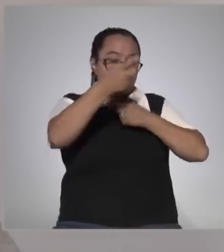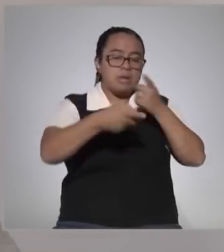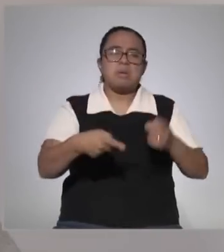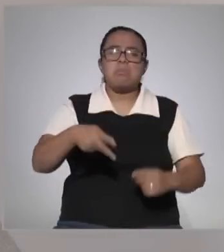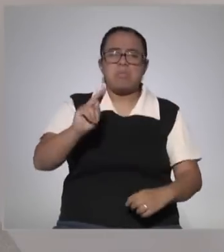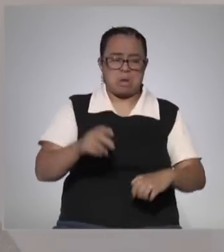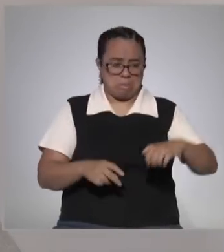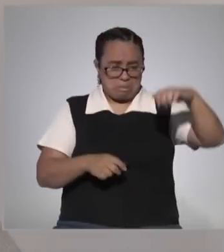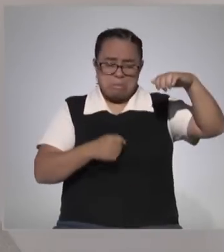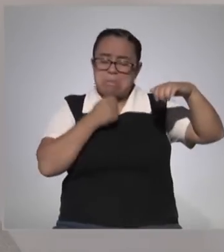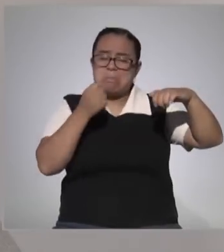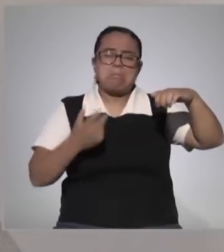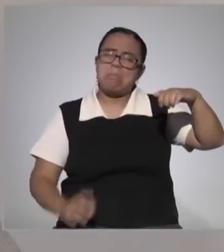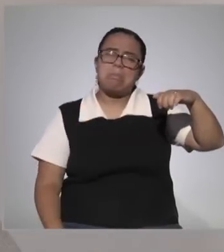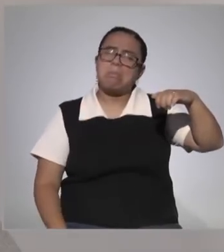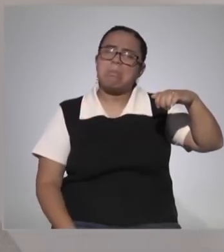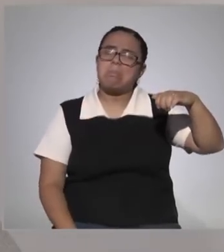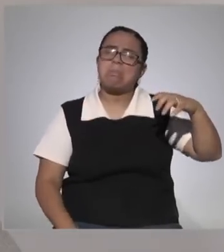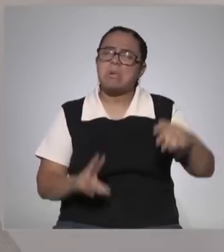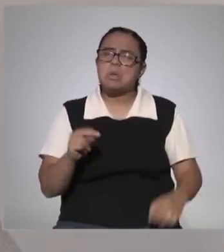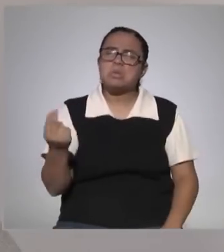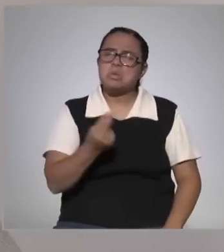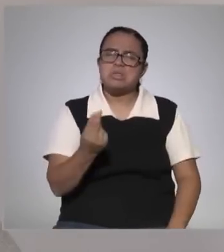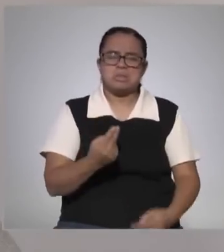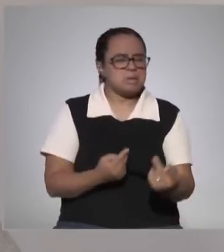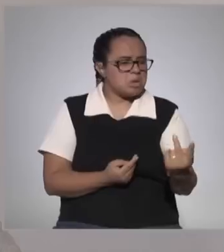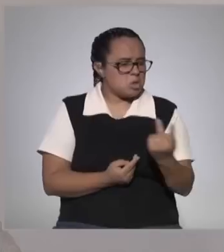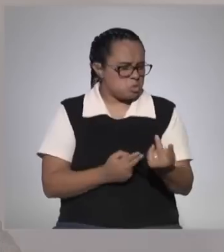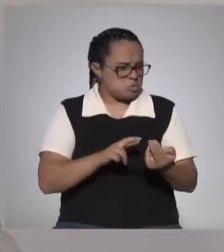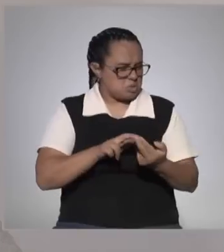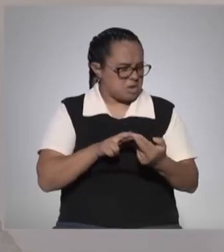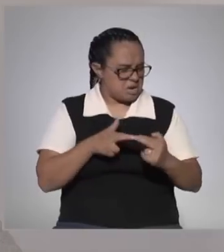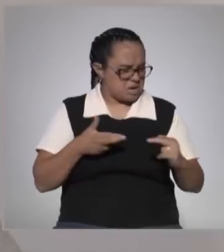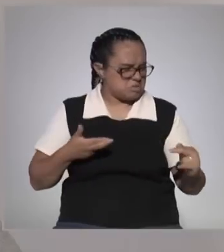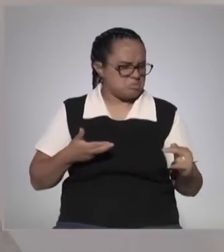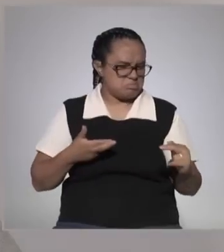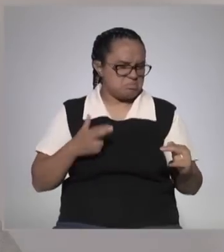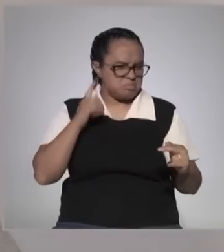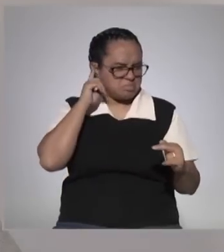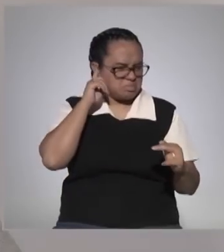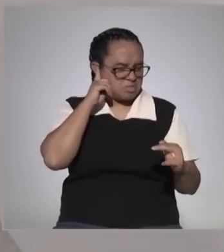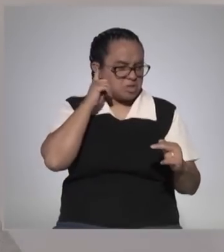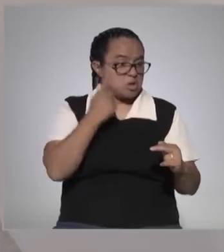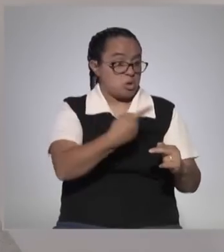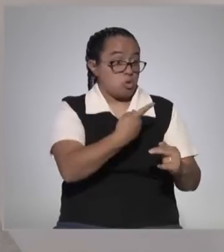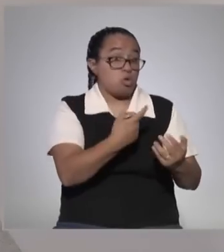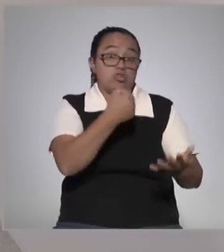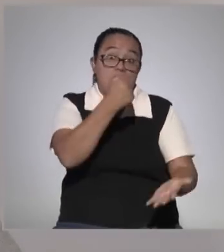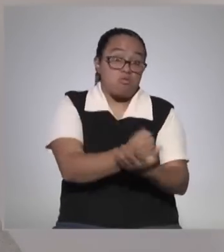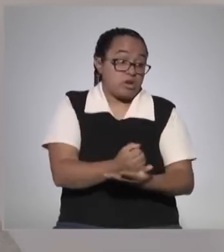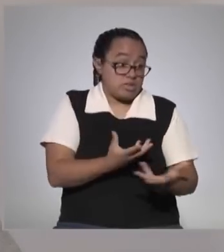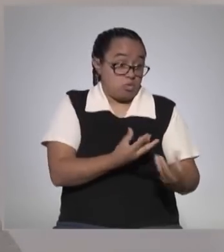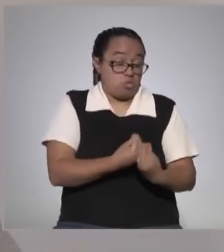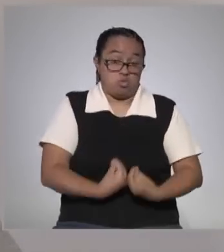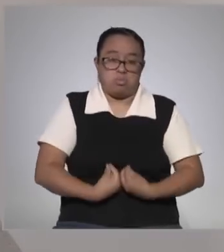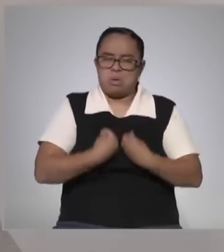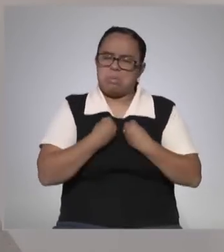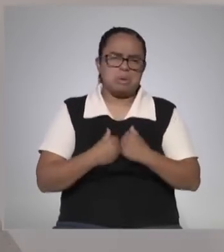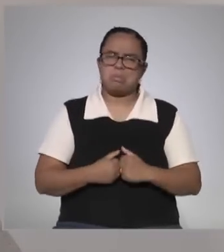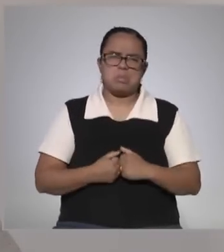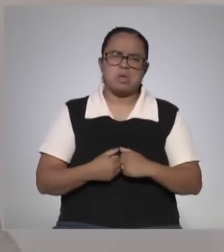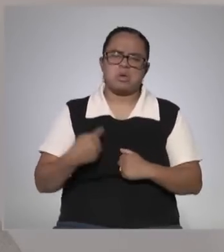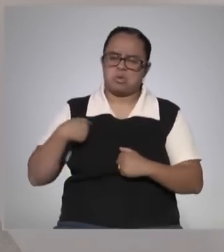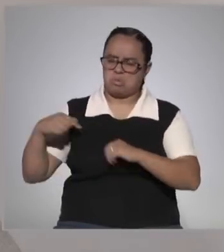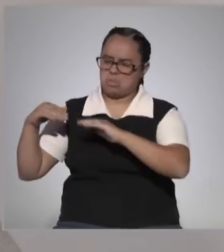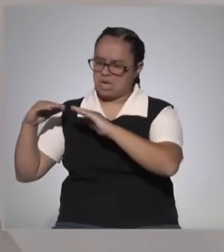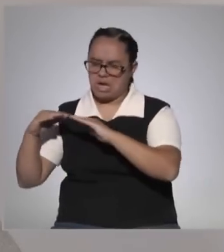mayores tienen la oportunidad de construir relaciones donde no necesariamente tienen que vivir con la pareja, pueden seguir